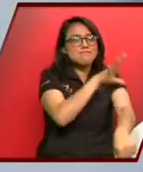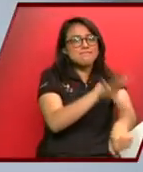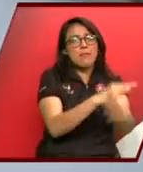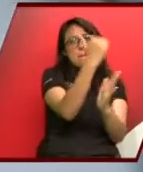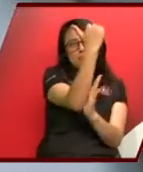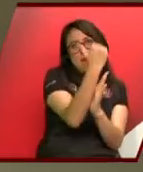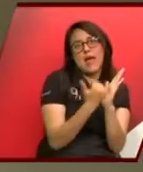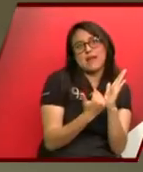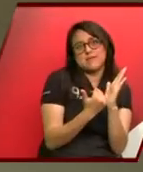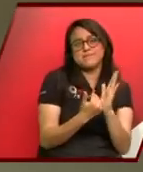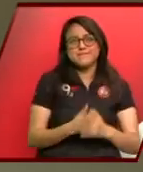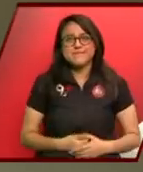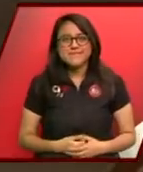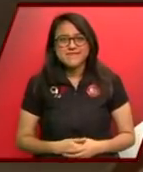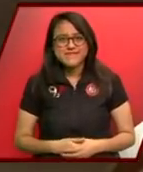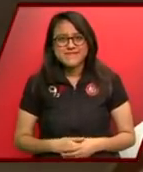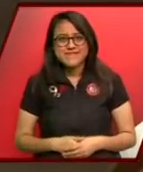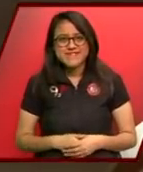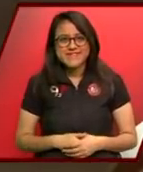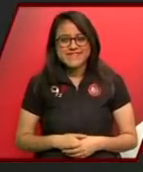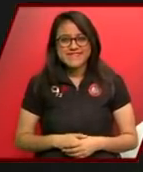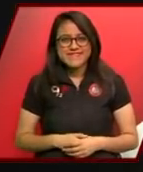electricidad.